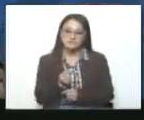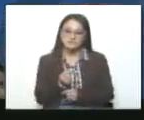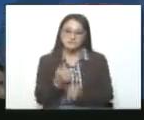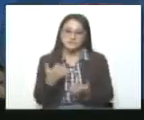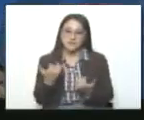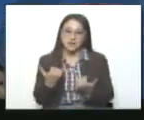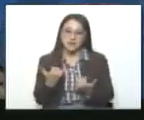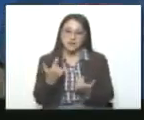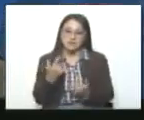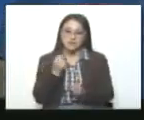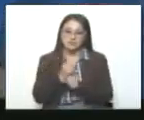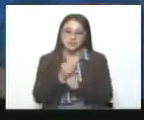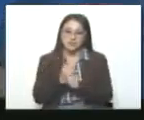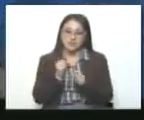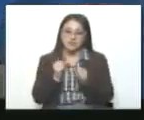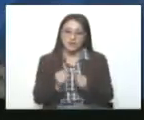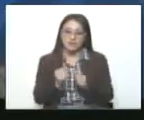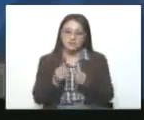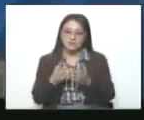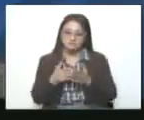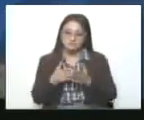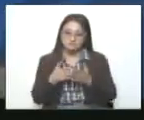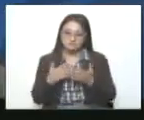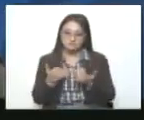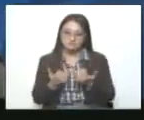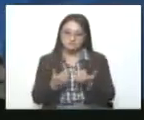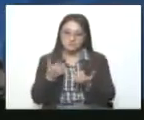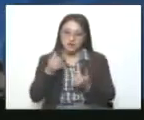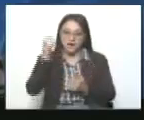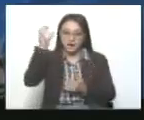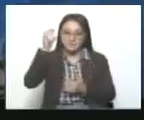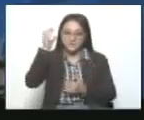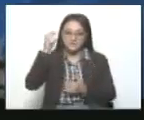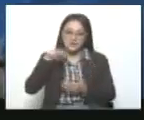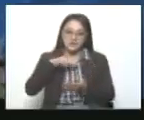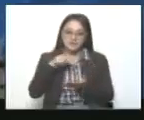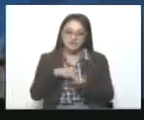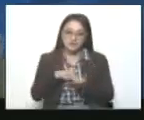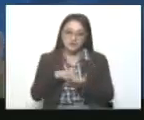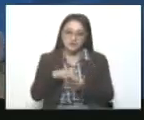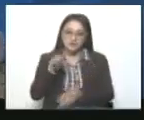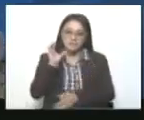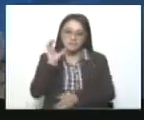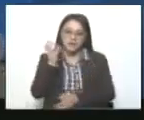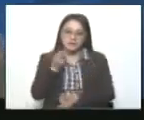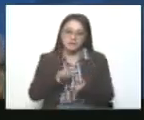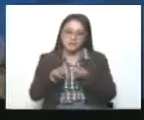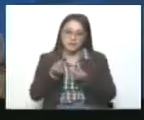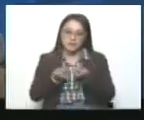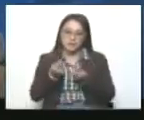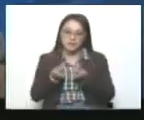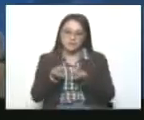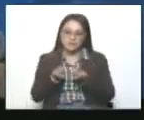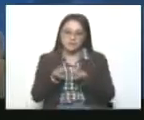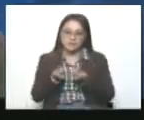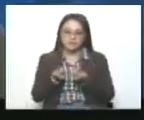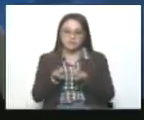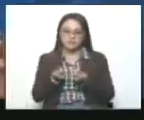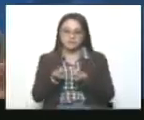el principal reto es la ampliación de las capacidades nacionales. De un país, de una economía y una sociedad que ha